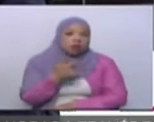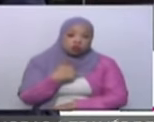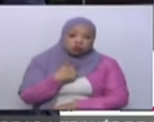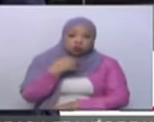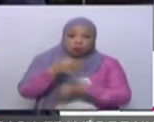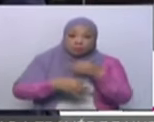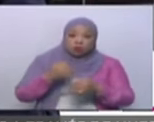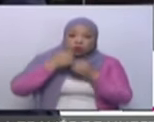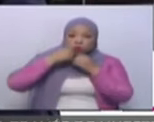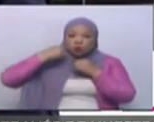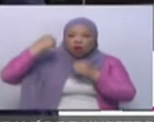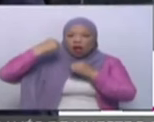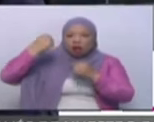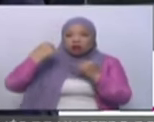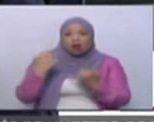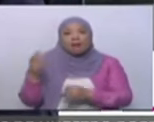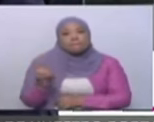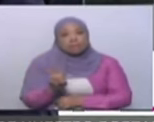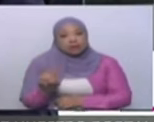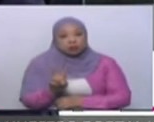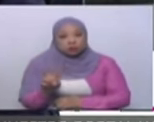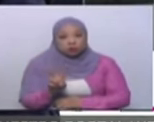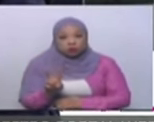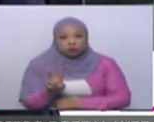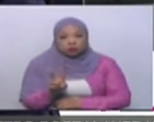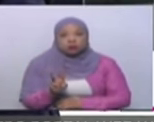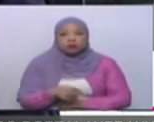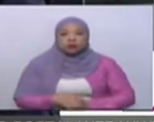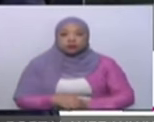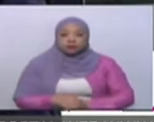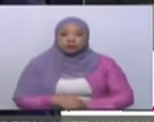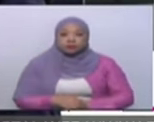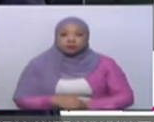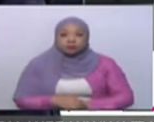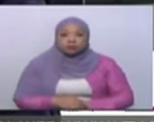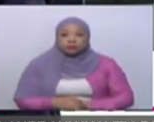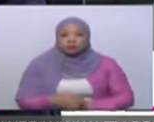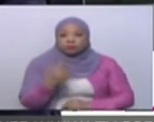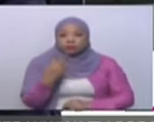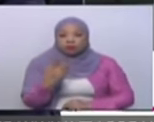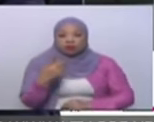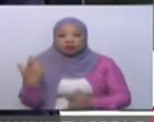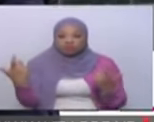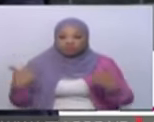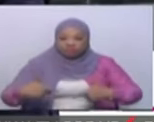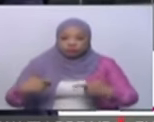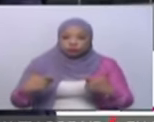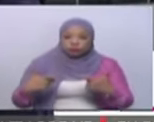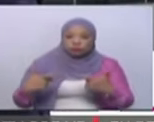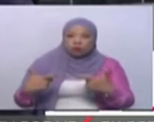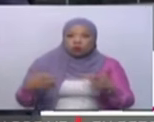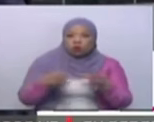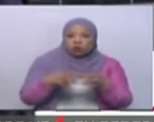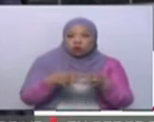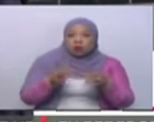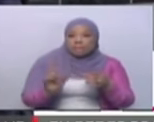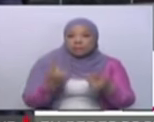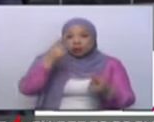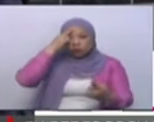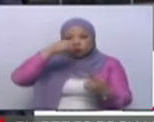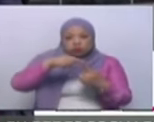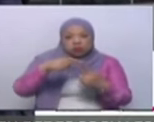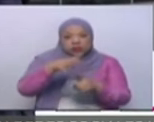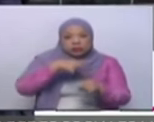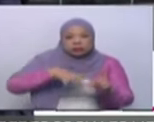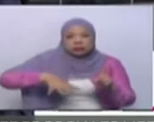dicho? Esta Venezuela tiene dos enemigos que vencer. Un primer enemigo, la